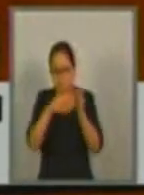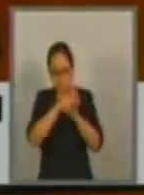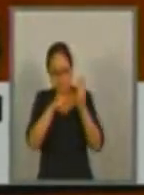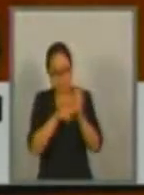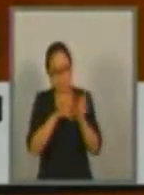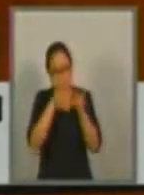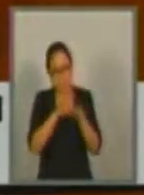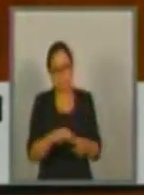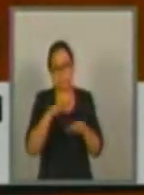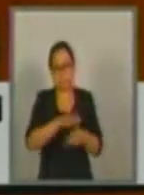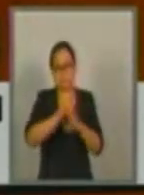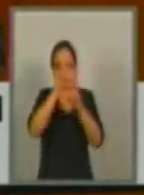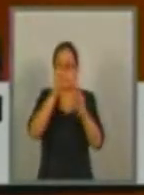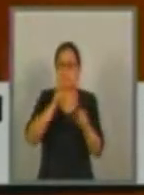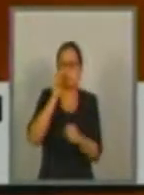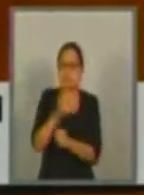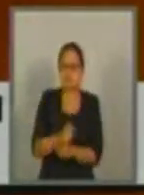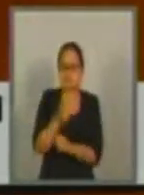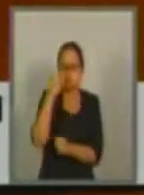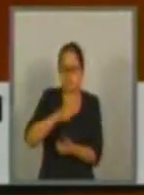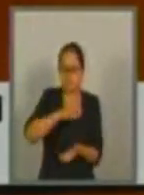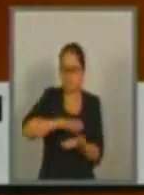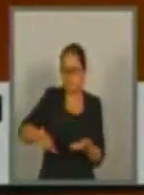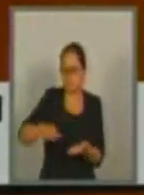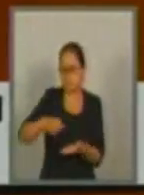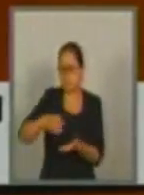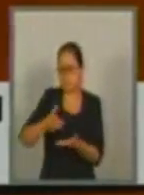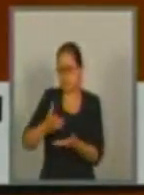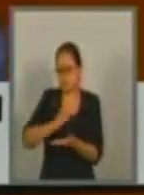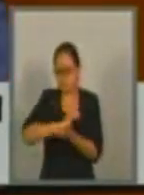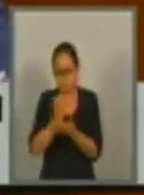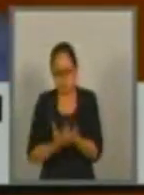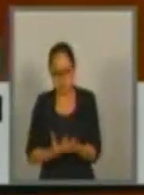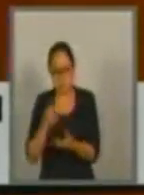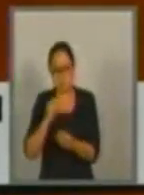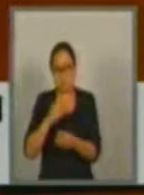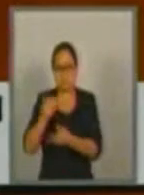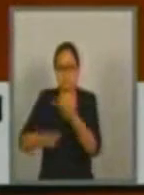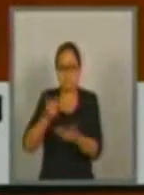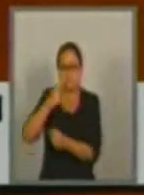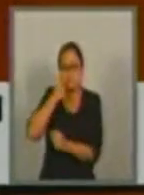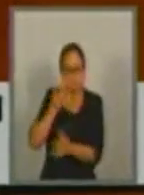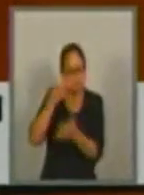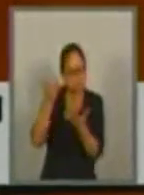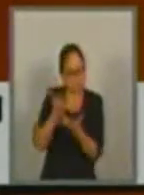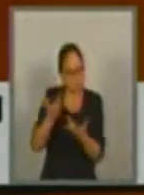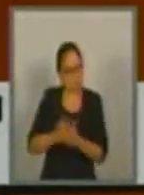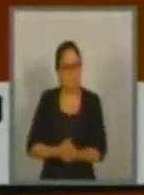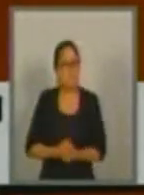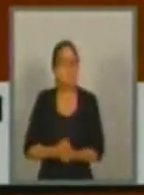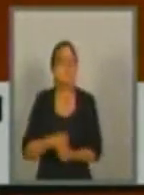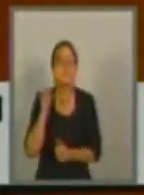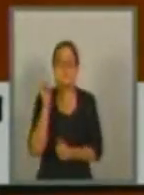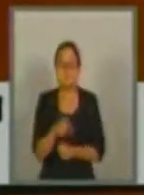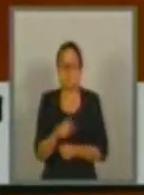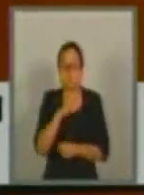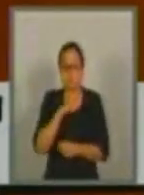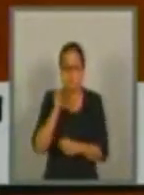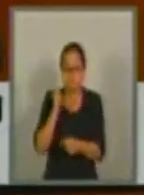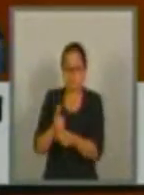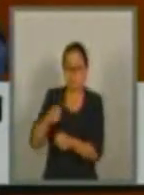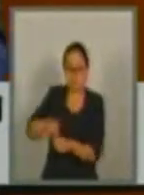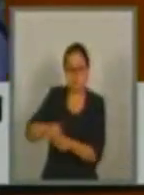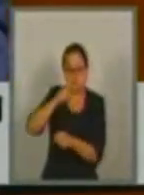en materia de adquisiciones, arrendamientos y servicios que les sea aplicable. Cuando se detecte